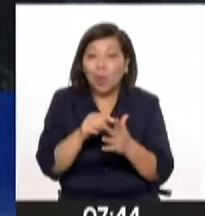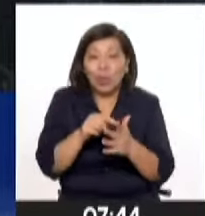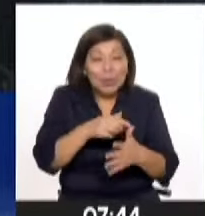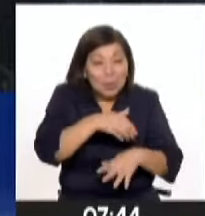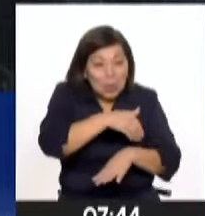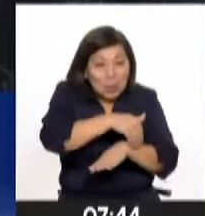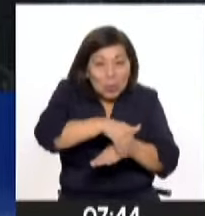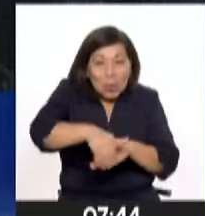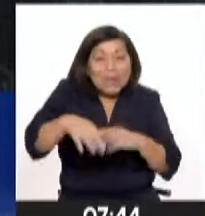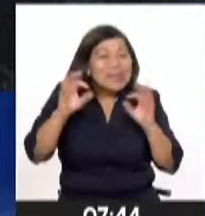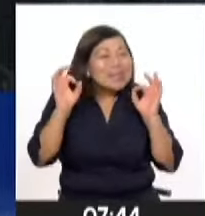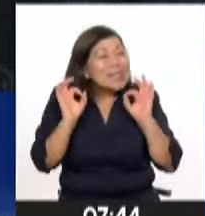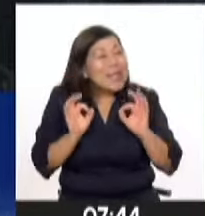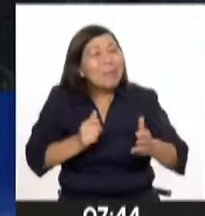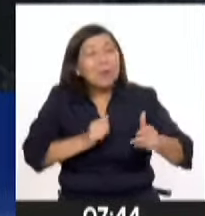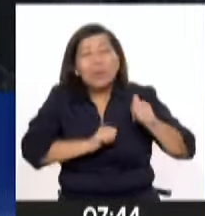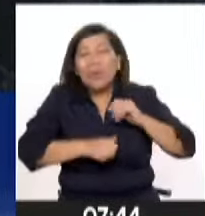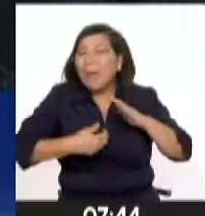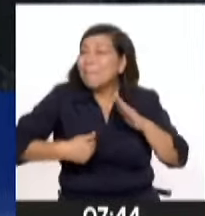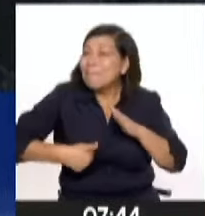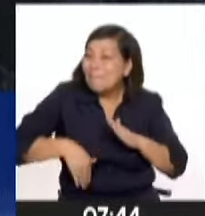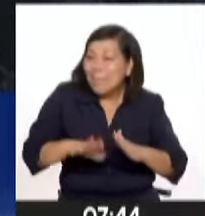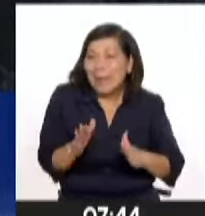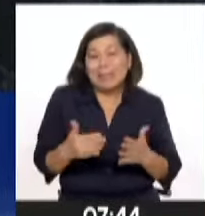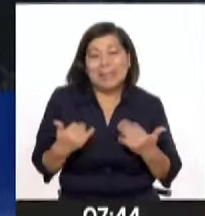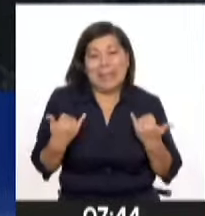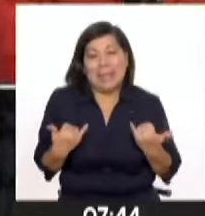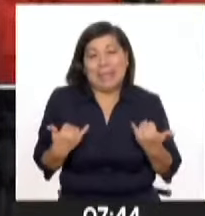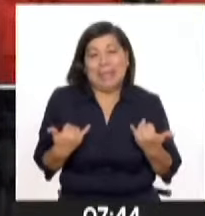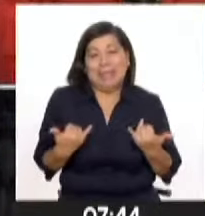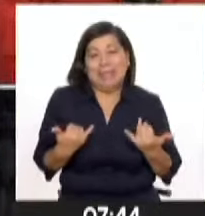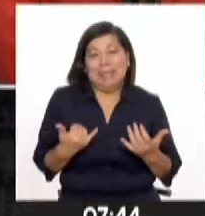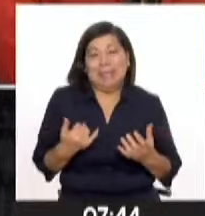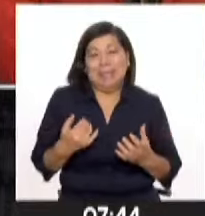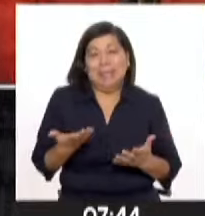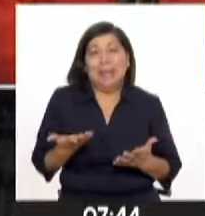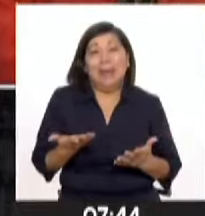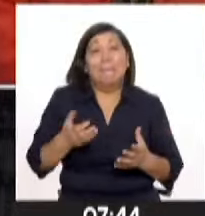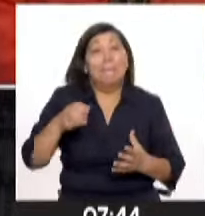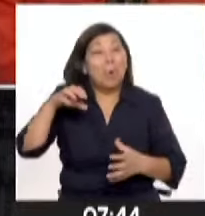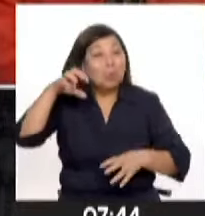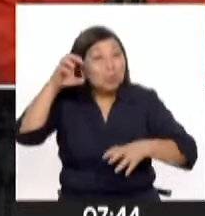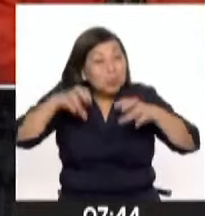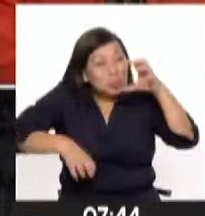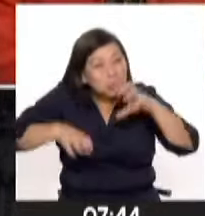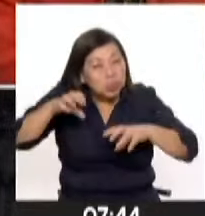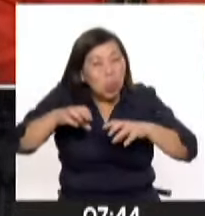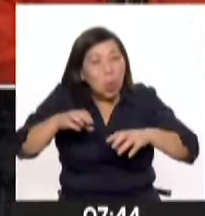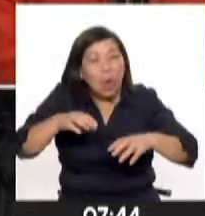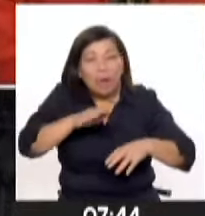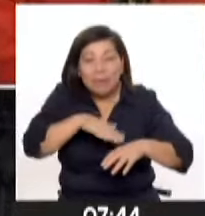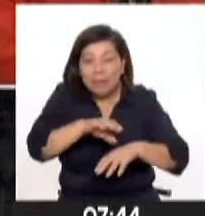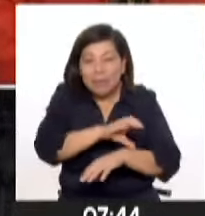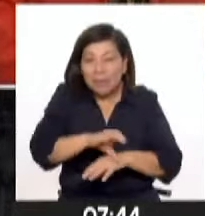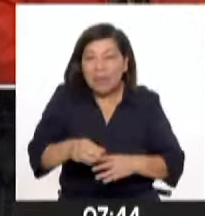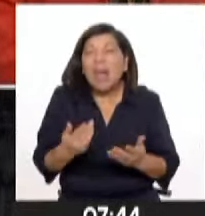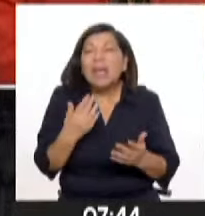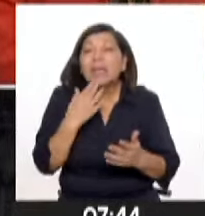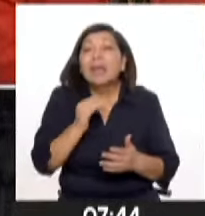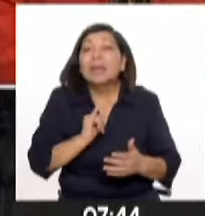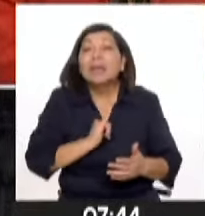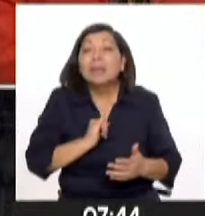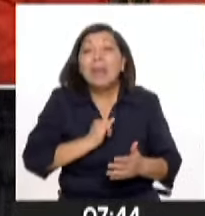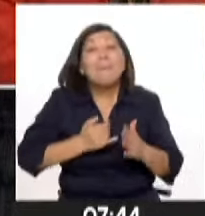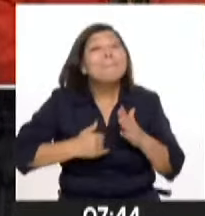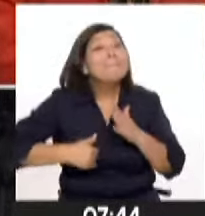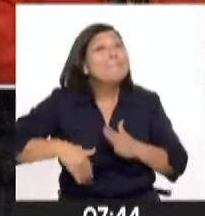zona la que se ve siempre más afectada justamente por este fenómeno del niño. Se ha trabajado con los gobiernos regionales identificando